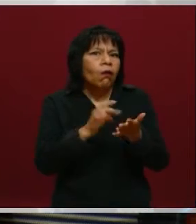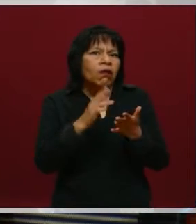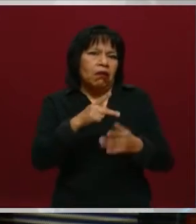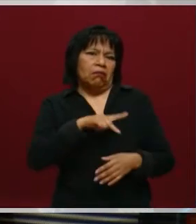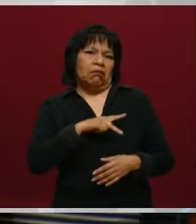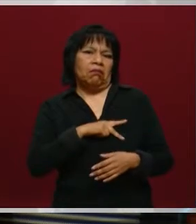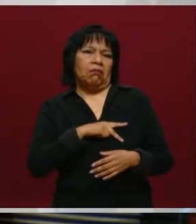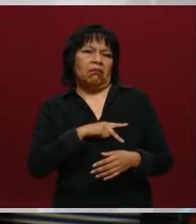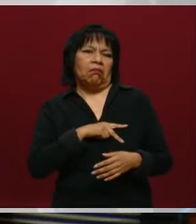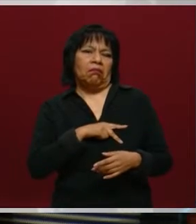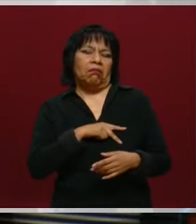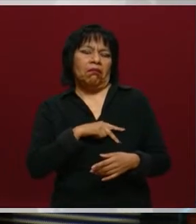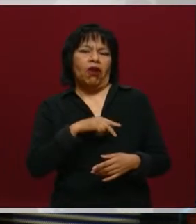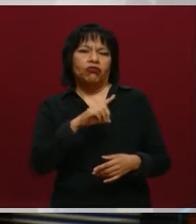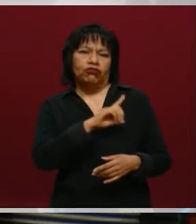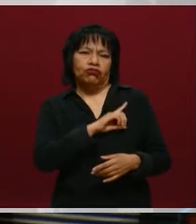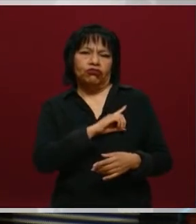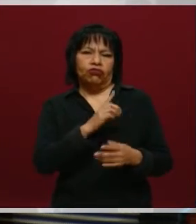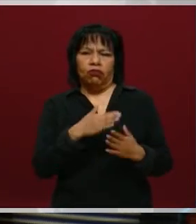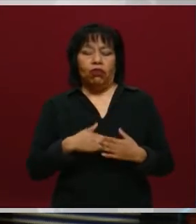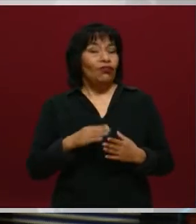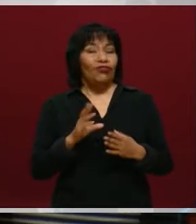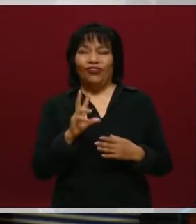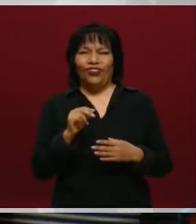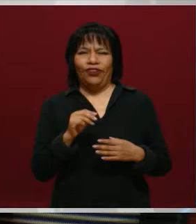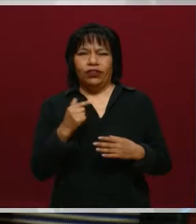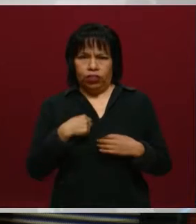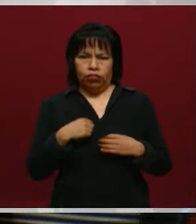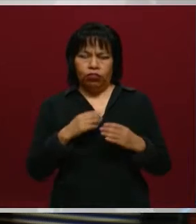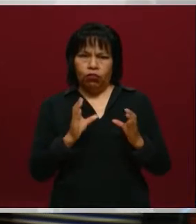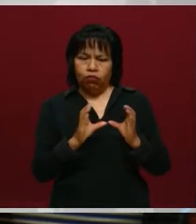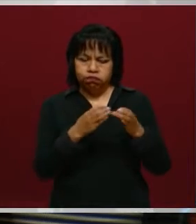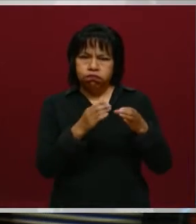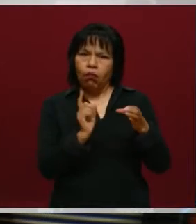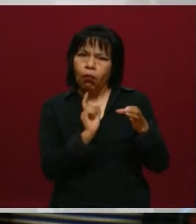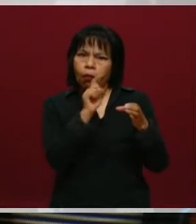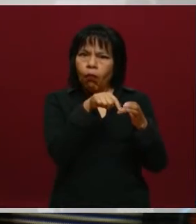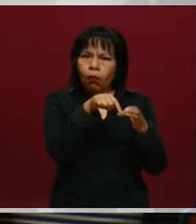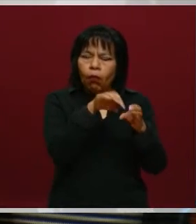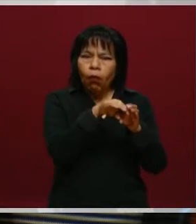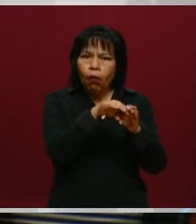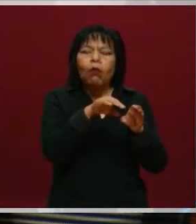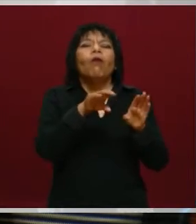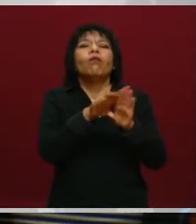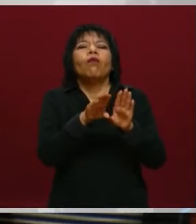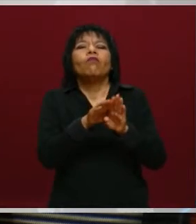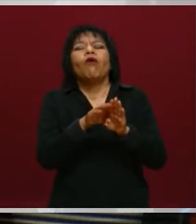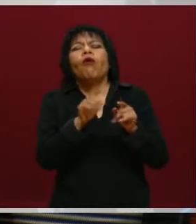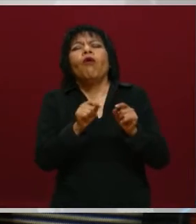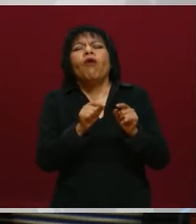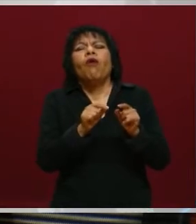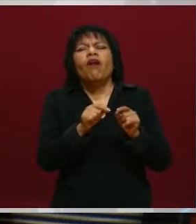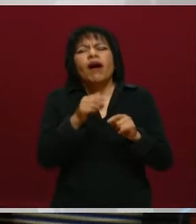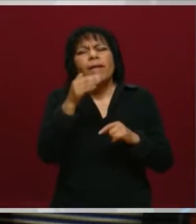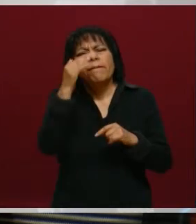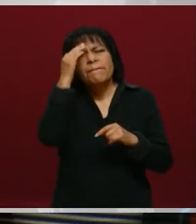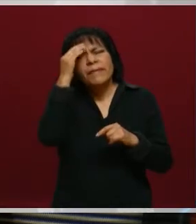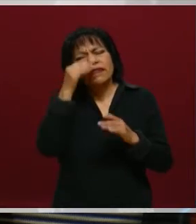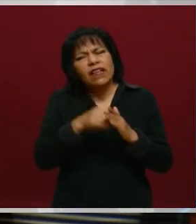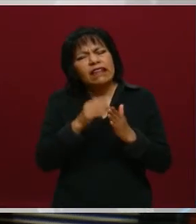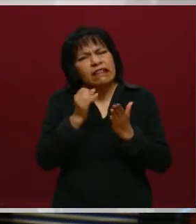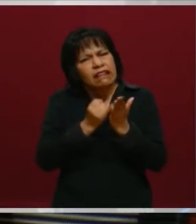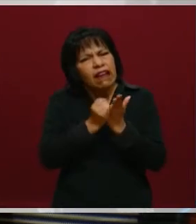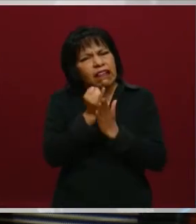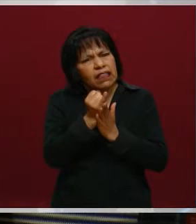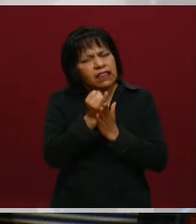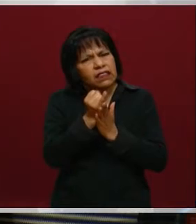unitaria sino mi vida comunitaria reflexiona hacia la construcción de la conciencia y de las decisiones